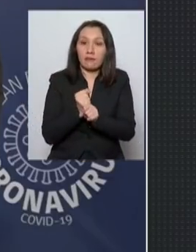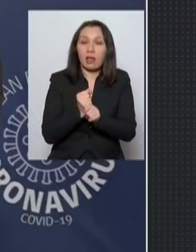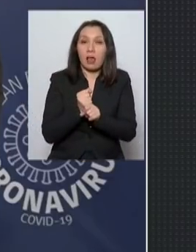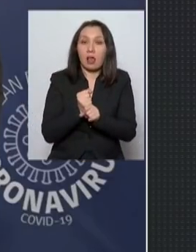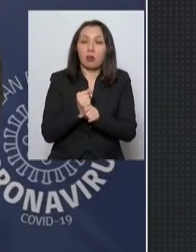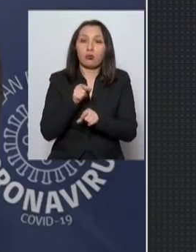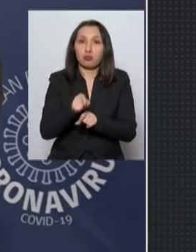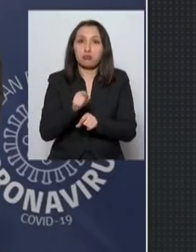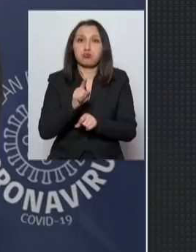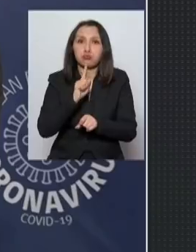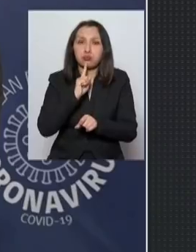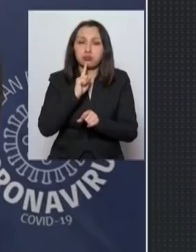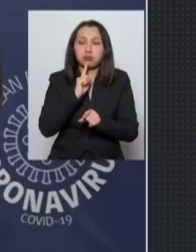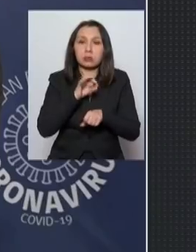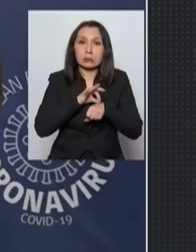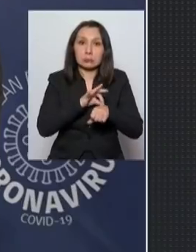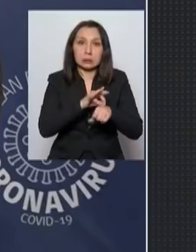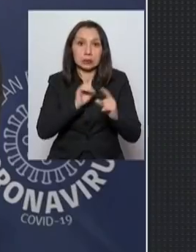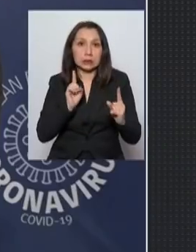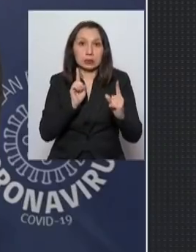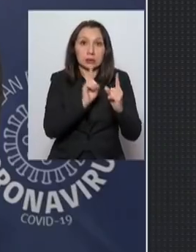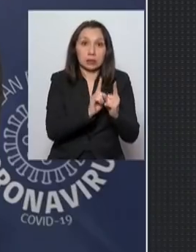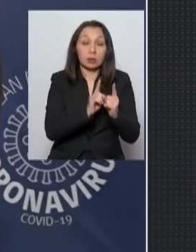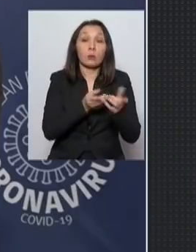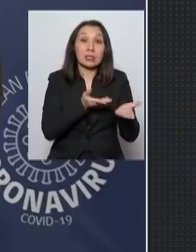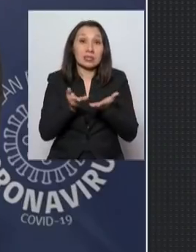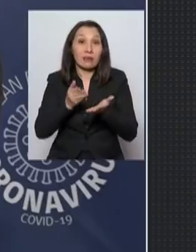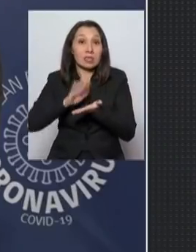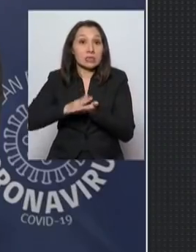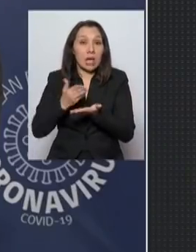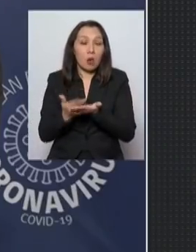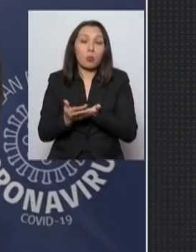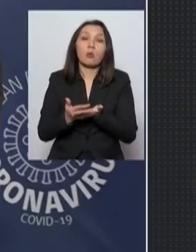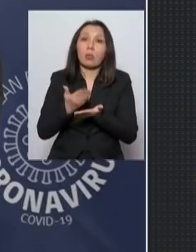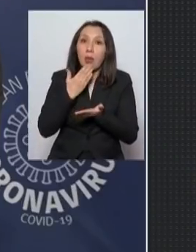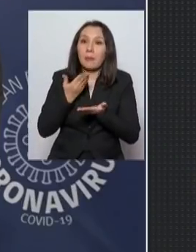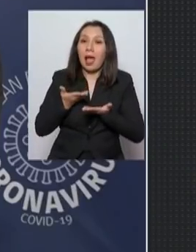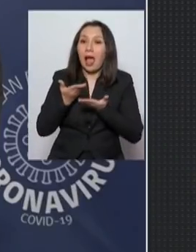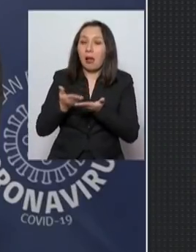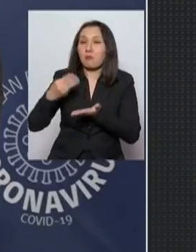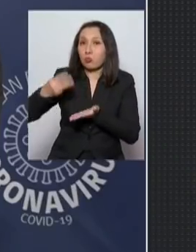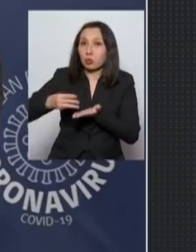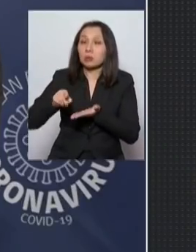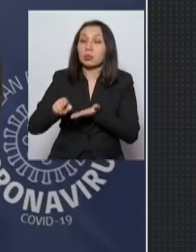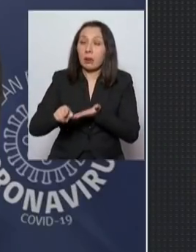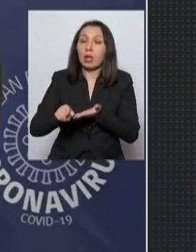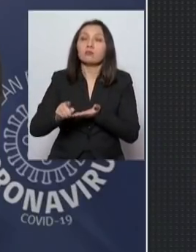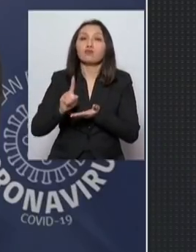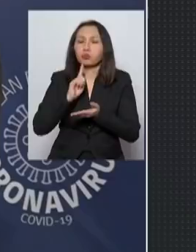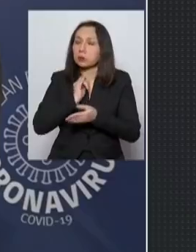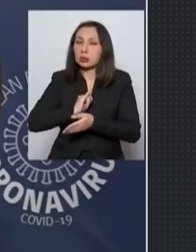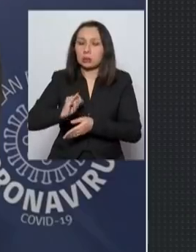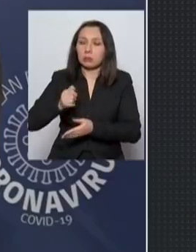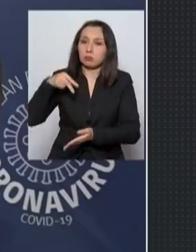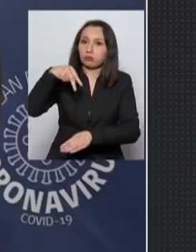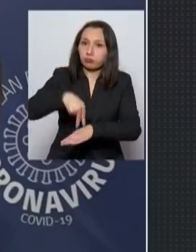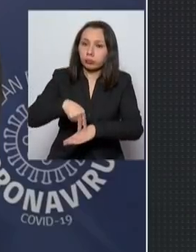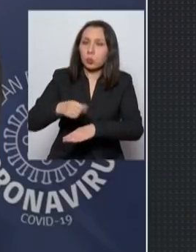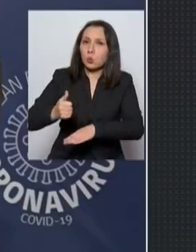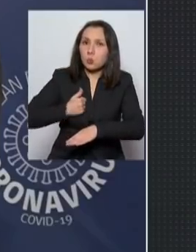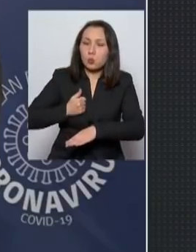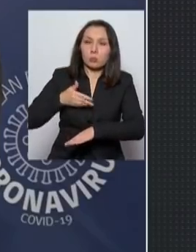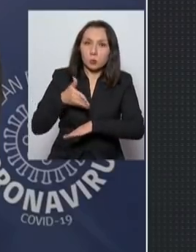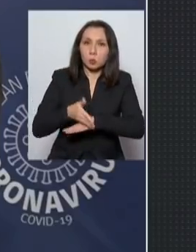trabajadores que ven pacientes en los servicios de salud y en la atención municipal están ahí dando lo más de